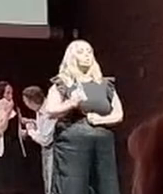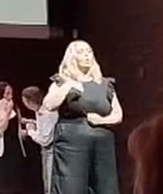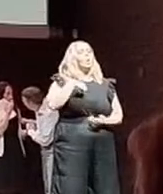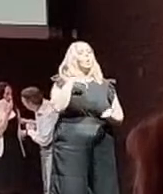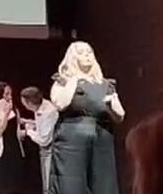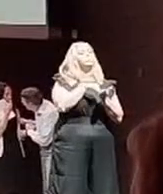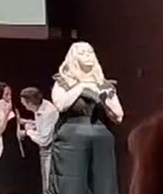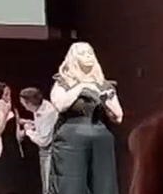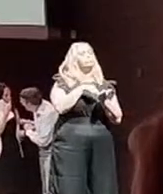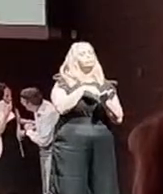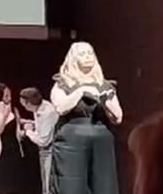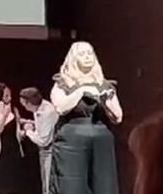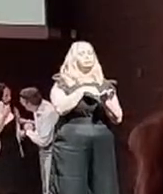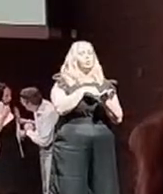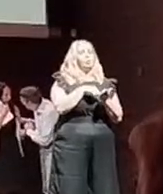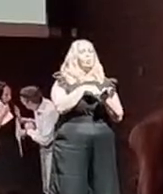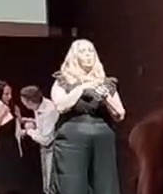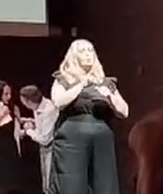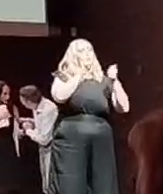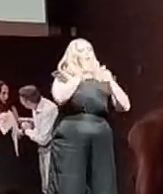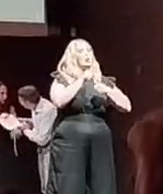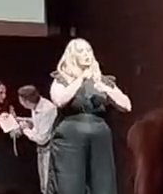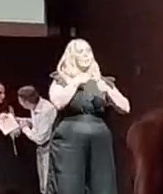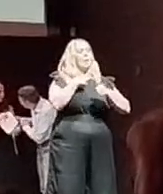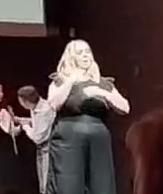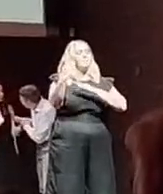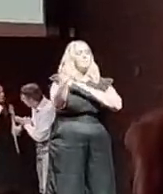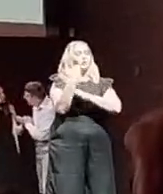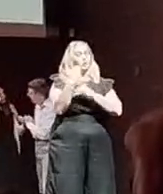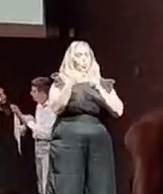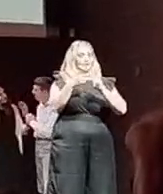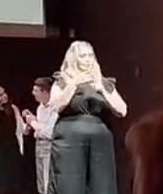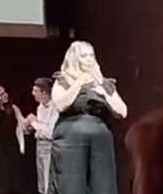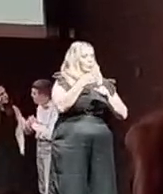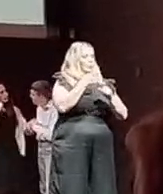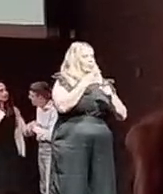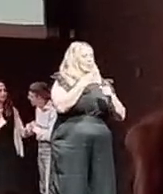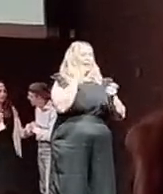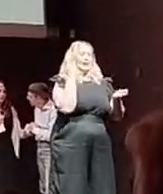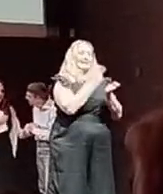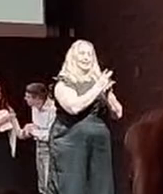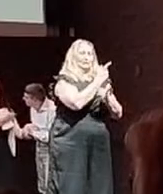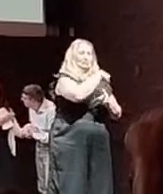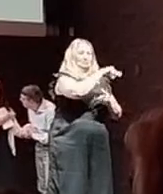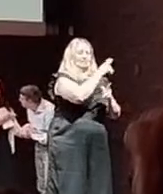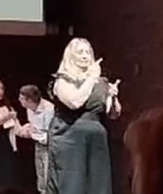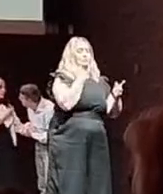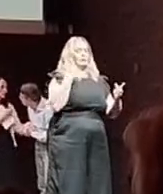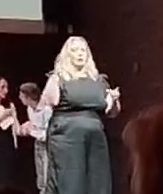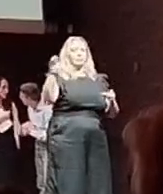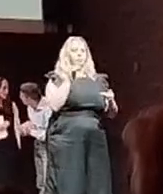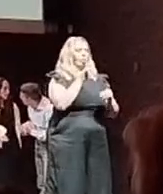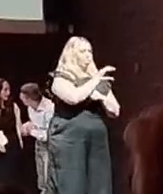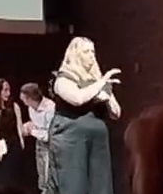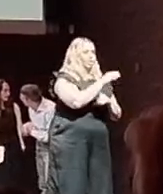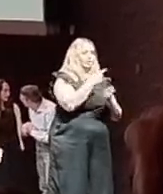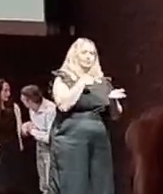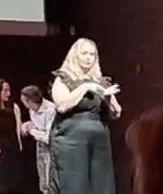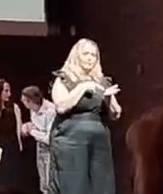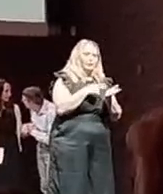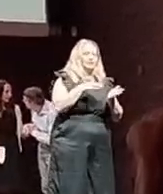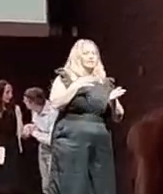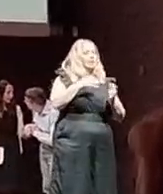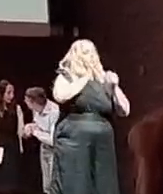Reclamamos un modelo que garantice fondos suficientes para dar respuestas a los enormes retos que enfrentemos. Un modelo